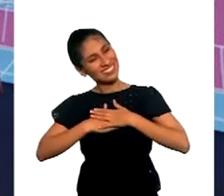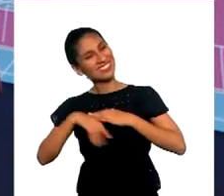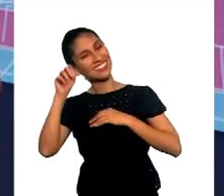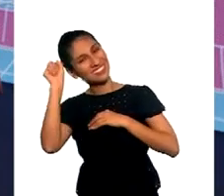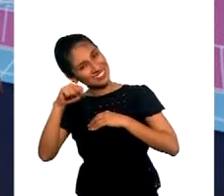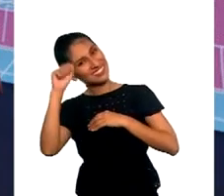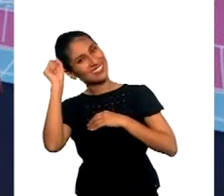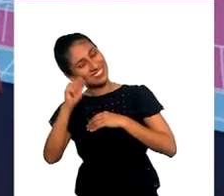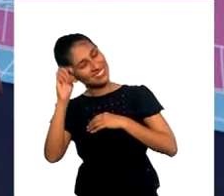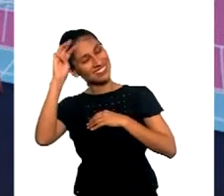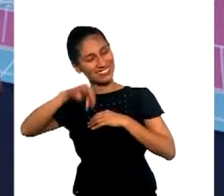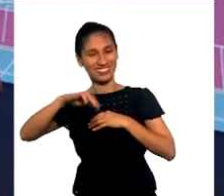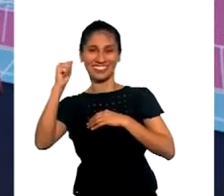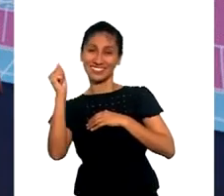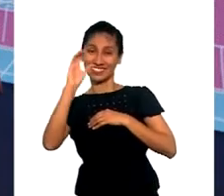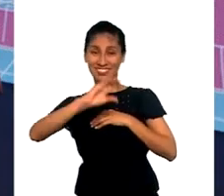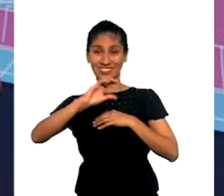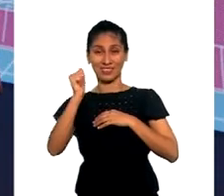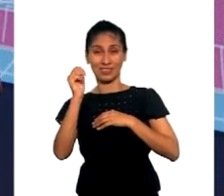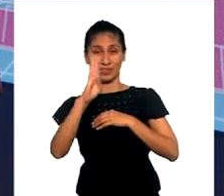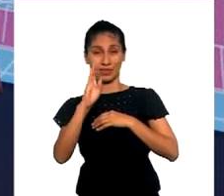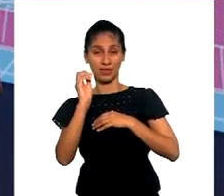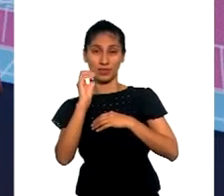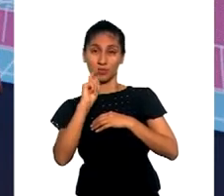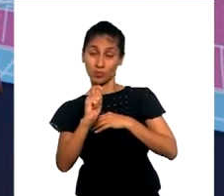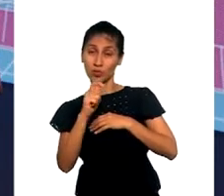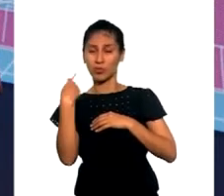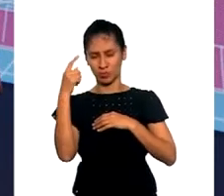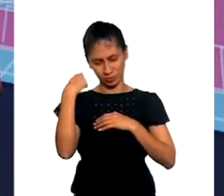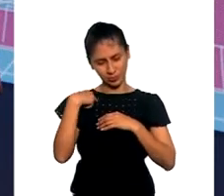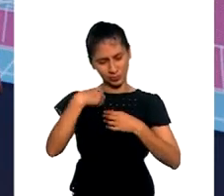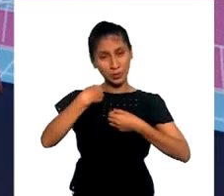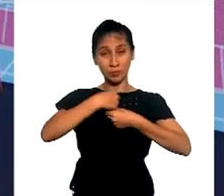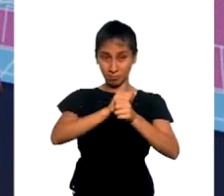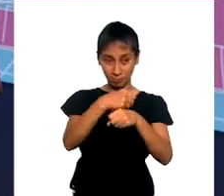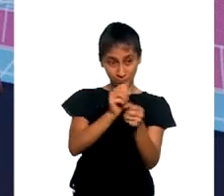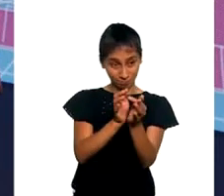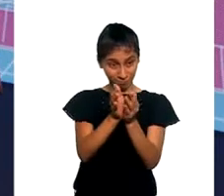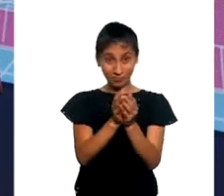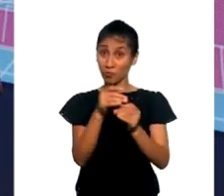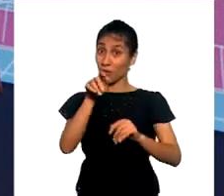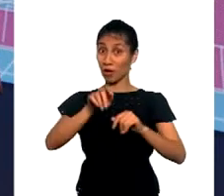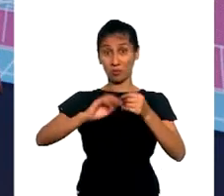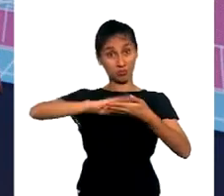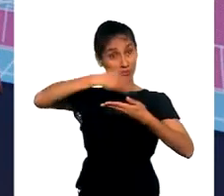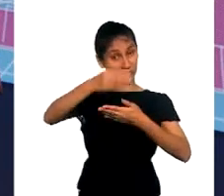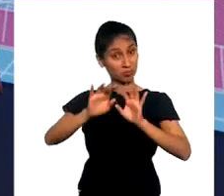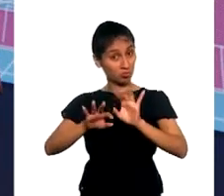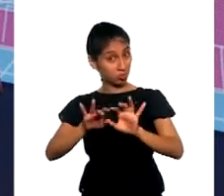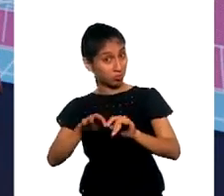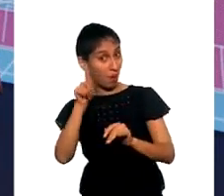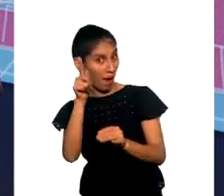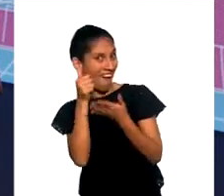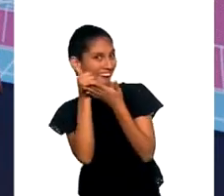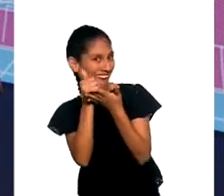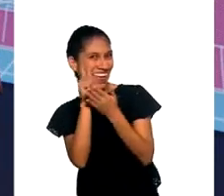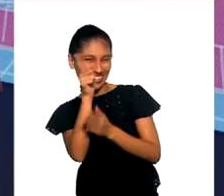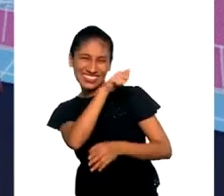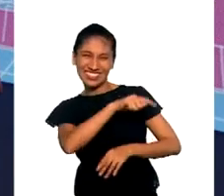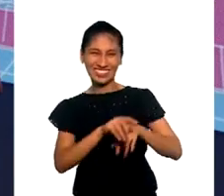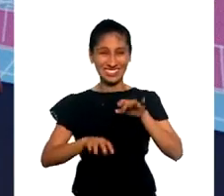y más gavotte intentaré hacer el origami de una computadora en honor a ti